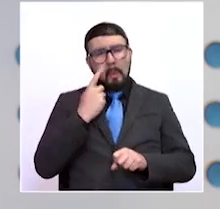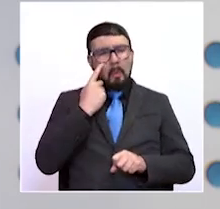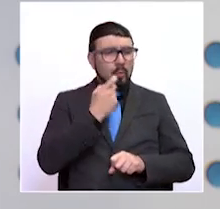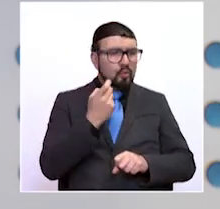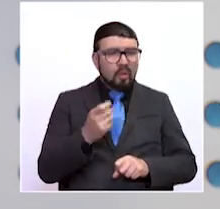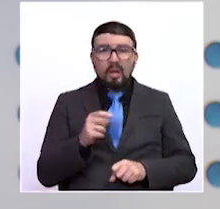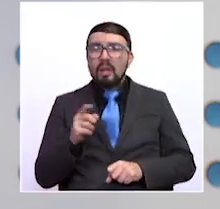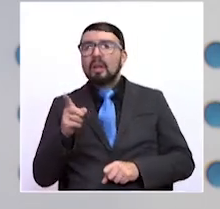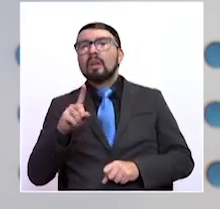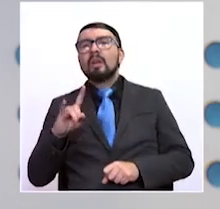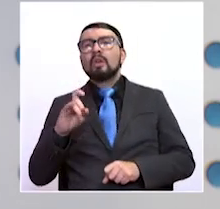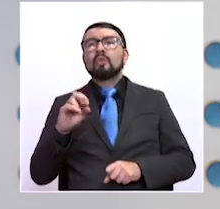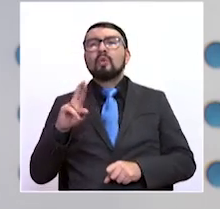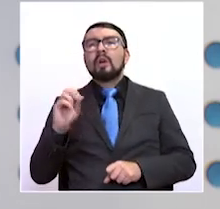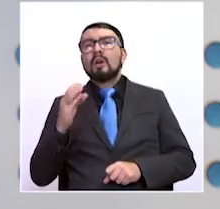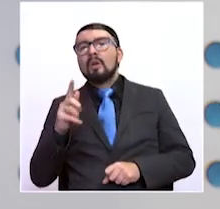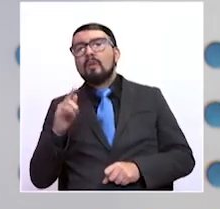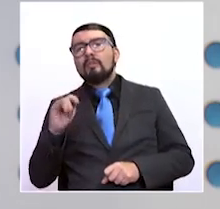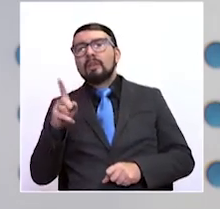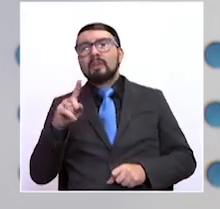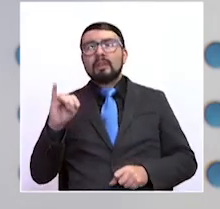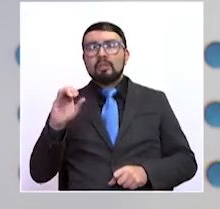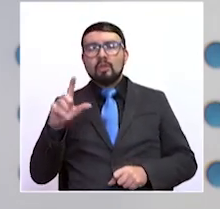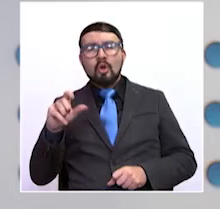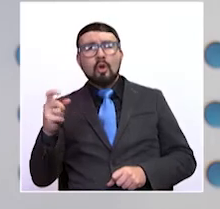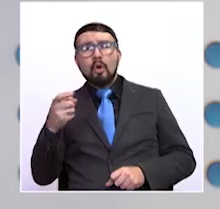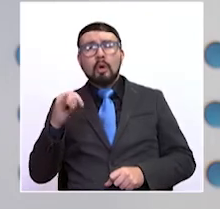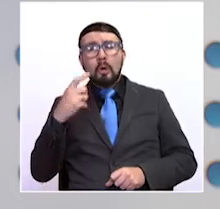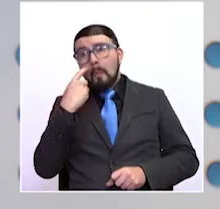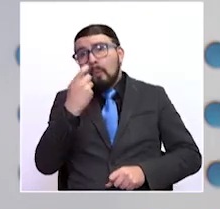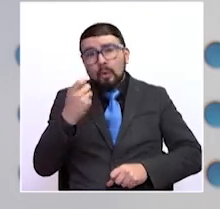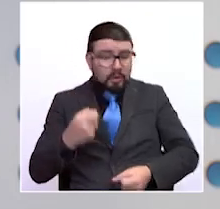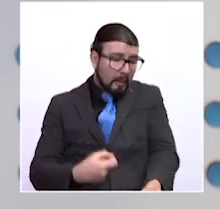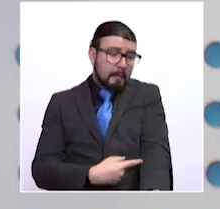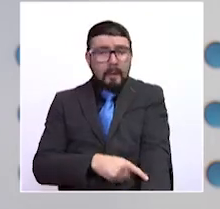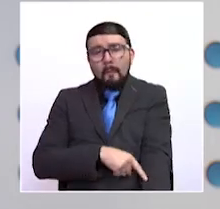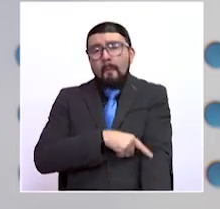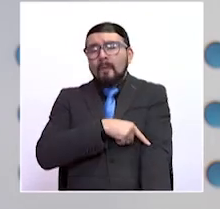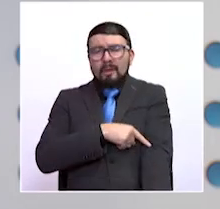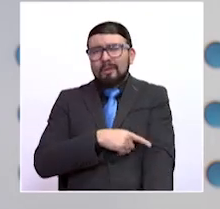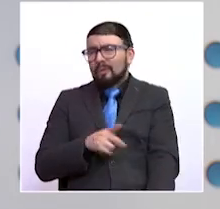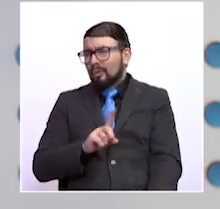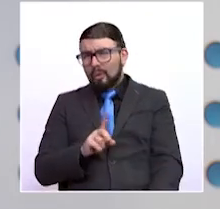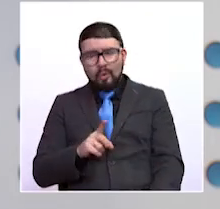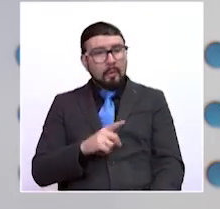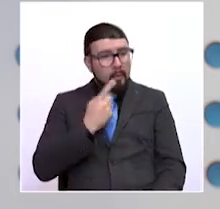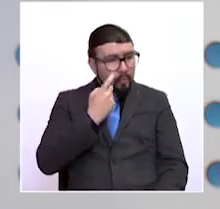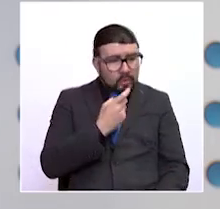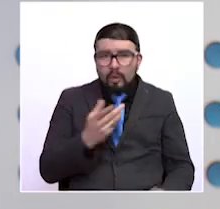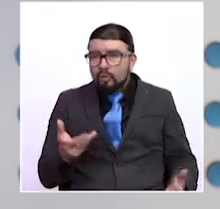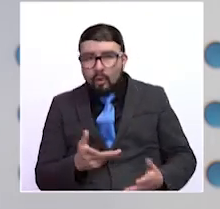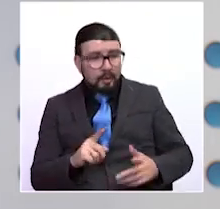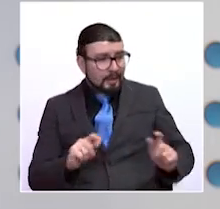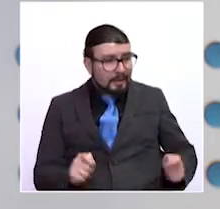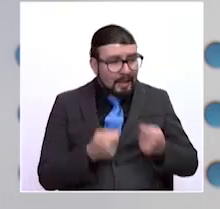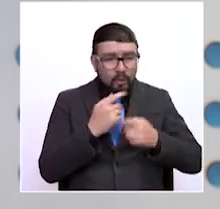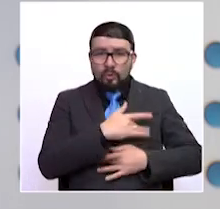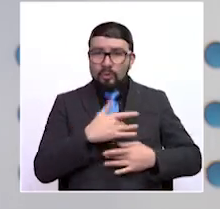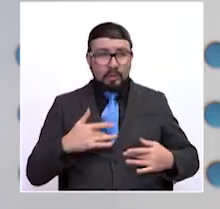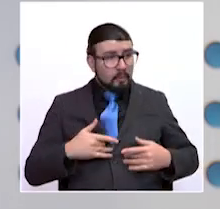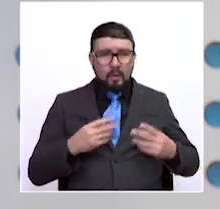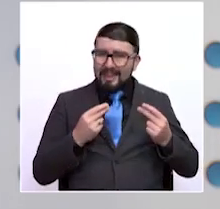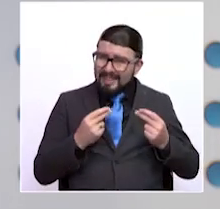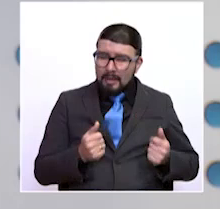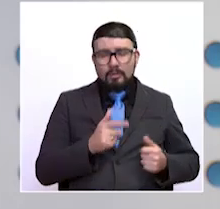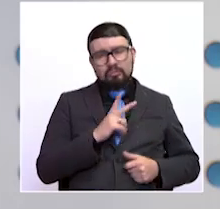suero fisiológico, pues lo ideal es mantener al niño en un lugar sano, salvo, y asegurarse de que llegue lo